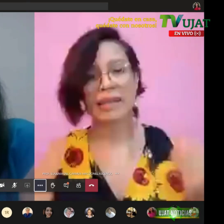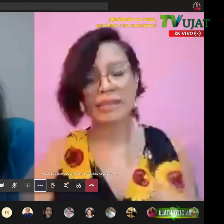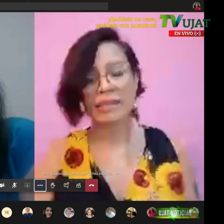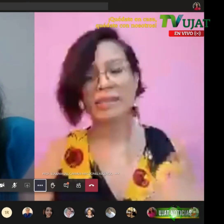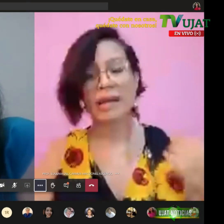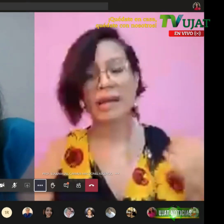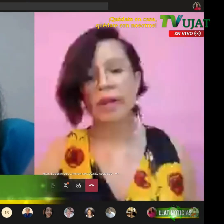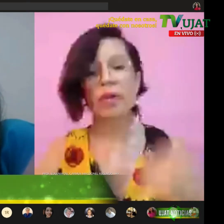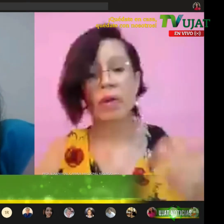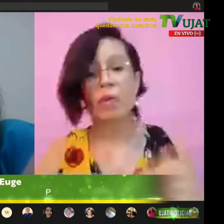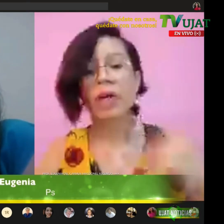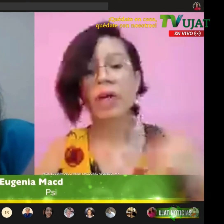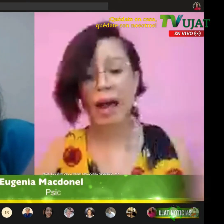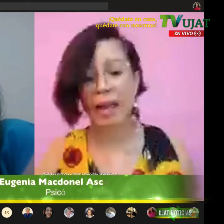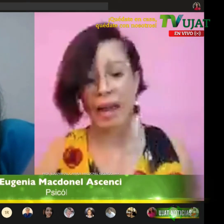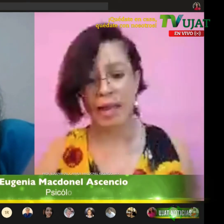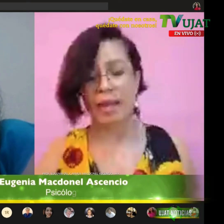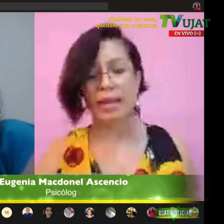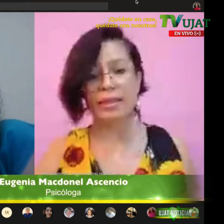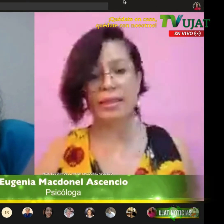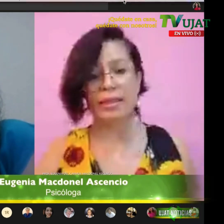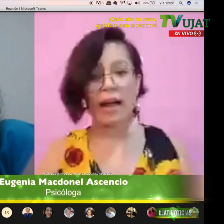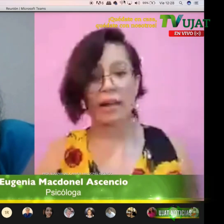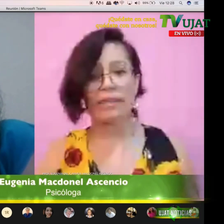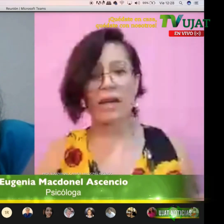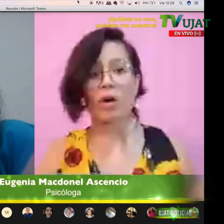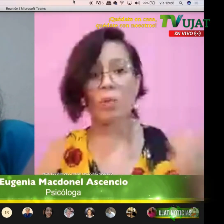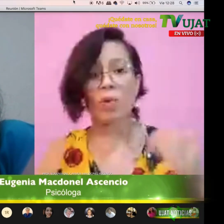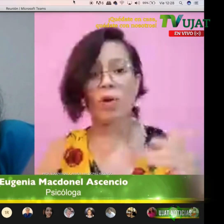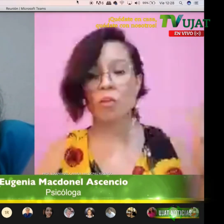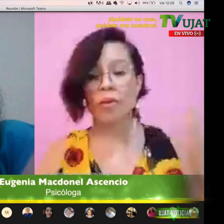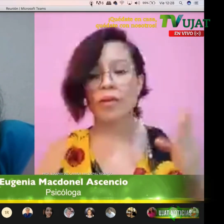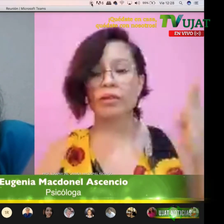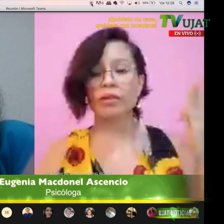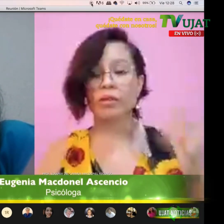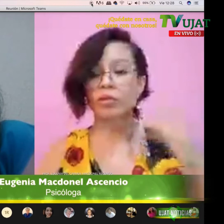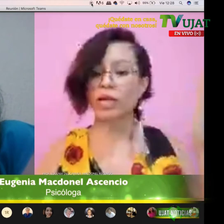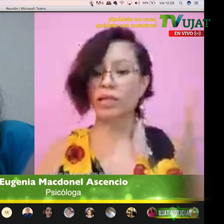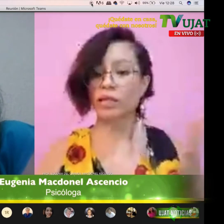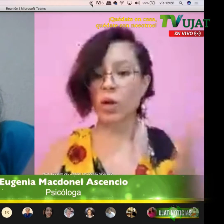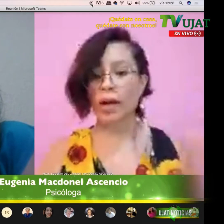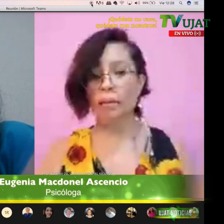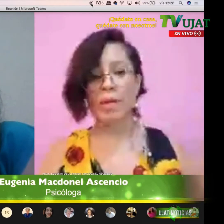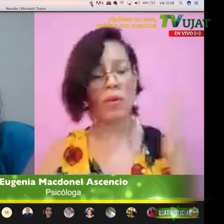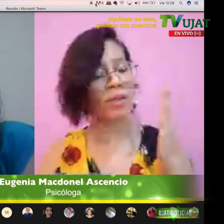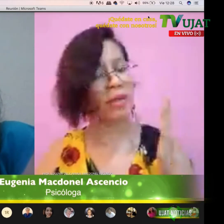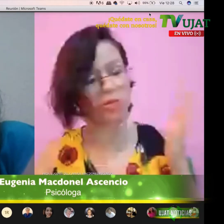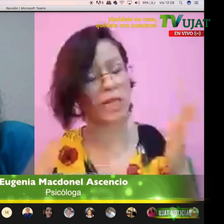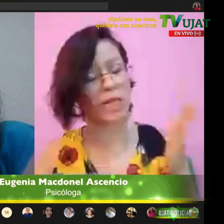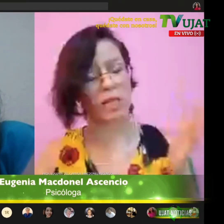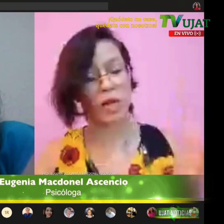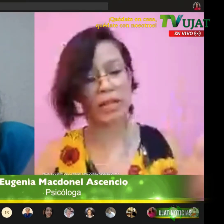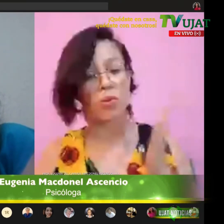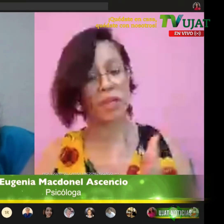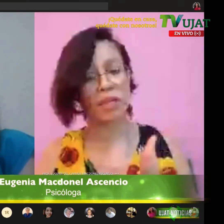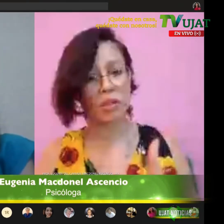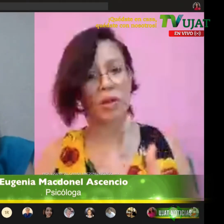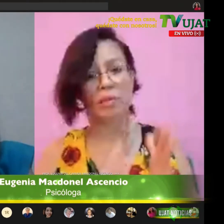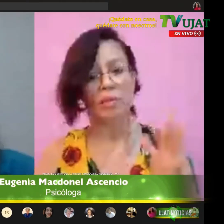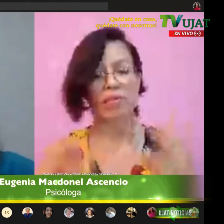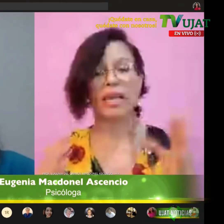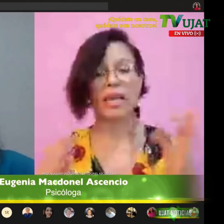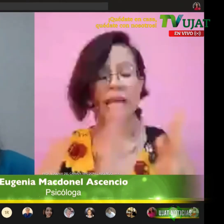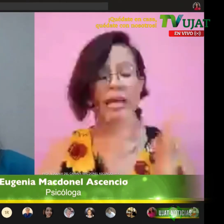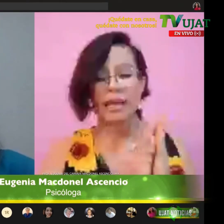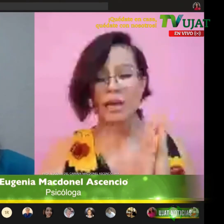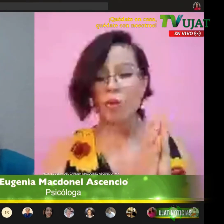necesita también hacerse cargo de un área de la casa, o por lo menos un día te toca a mí, un día te toca a ti, un día